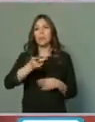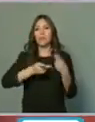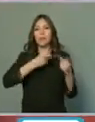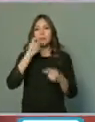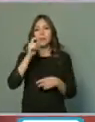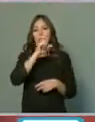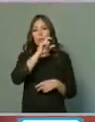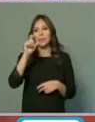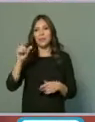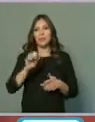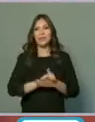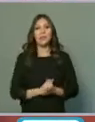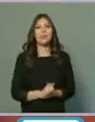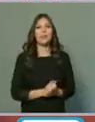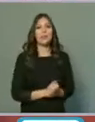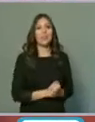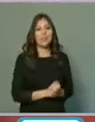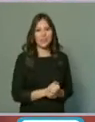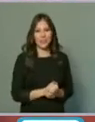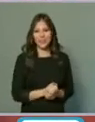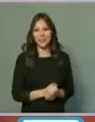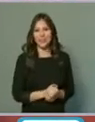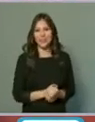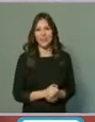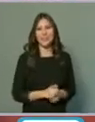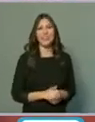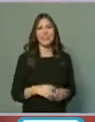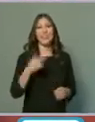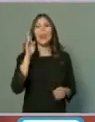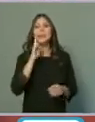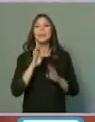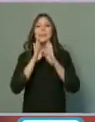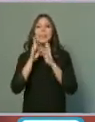aire. Ok. A ver, dímelo acá. Ay.